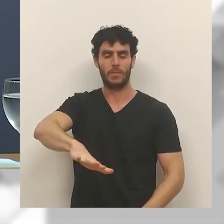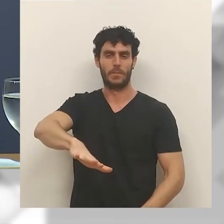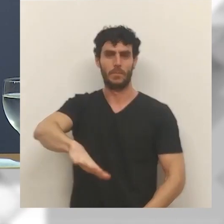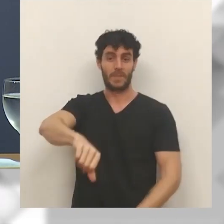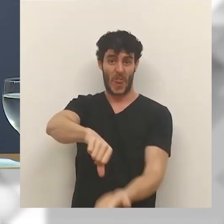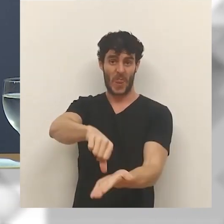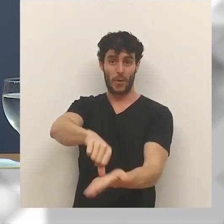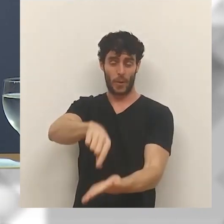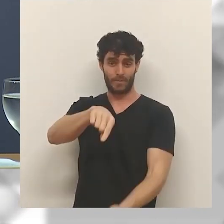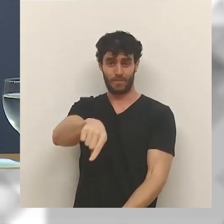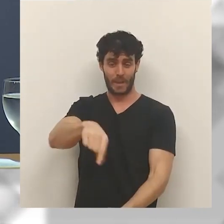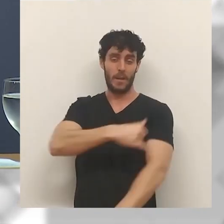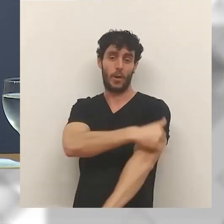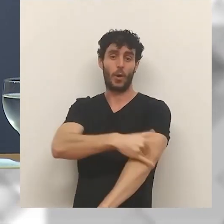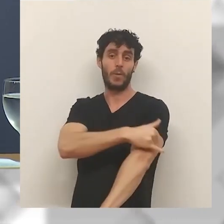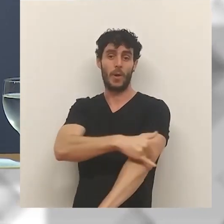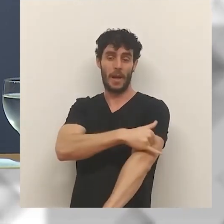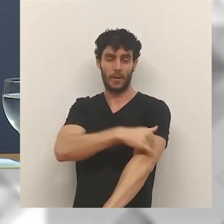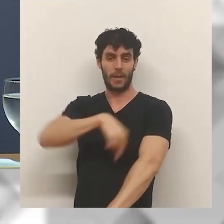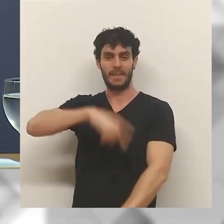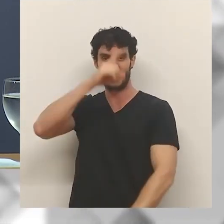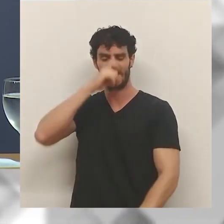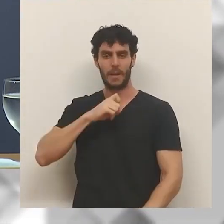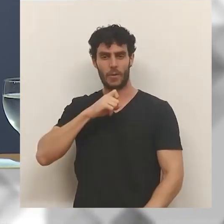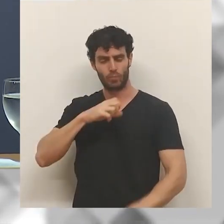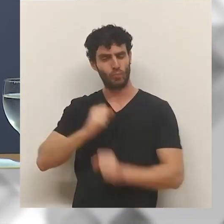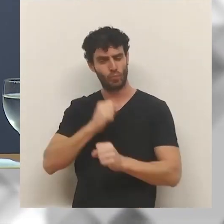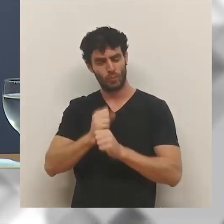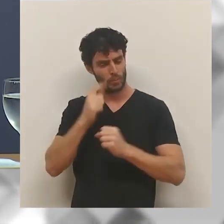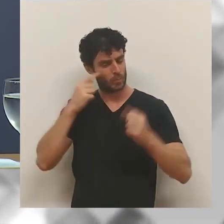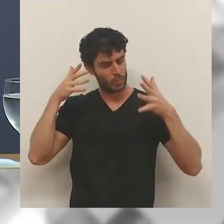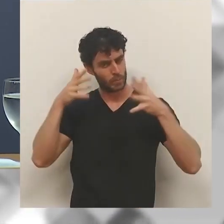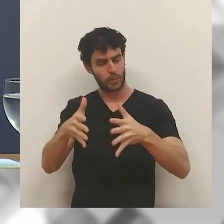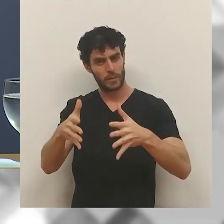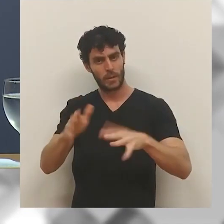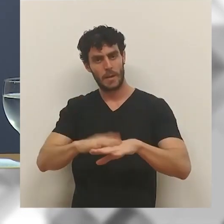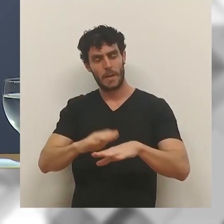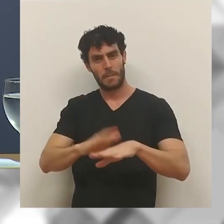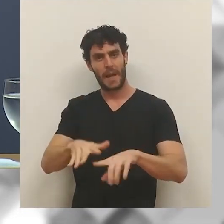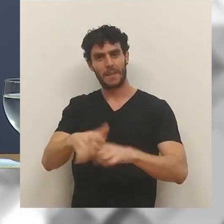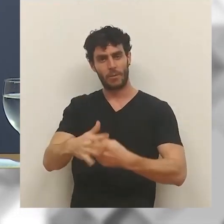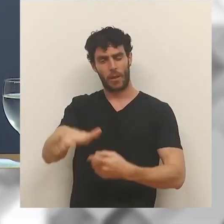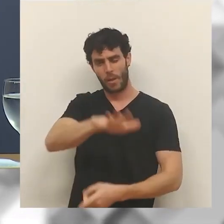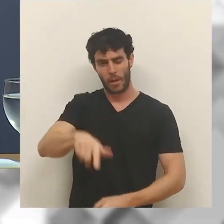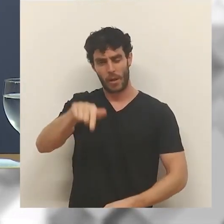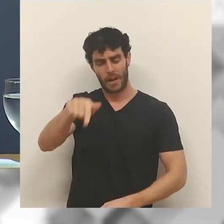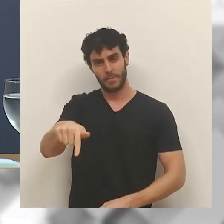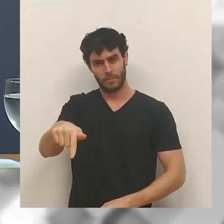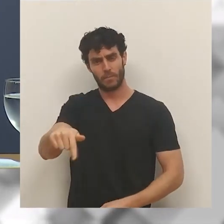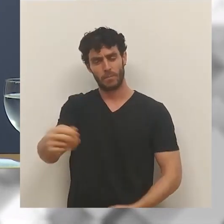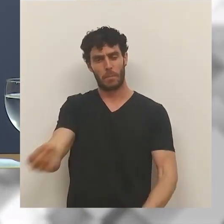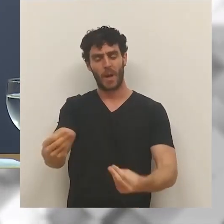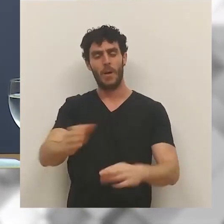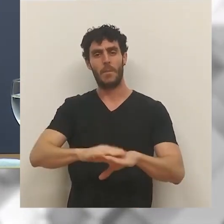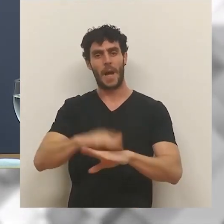central va haber un espacio que es el espacio que el gobierno de la rioja este año se ha implicado hasta tener